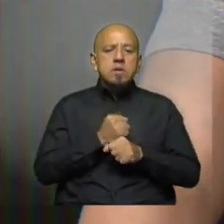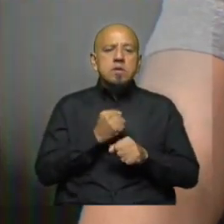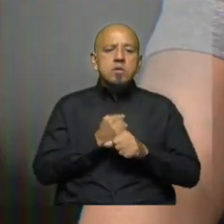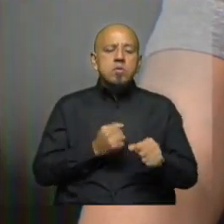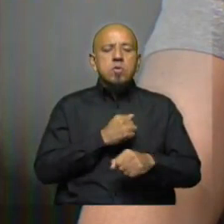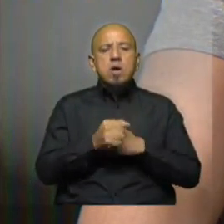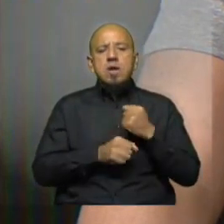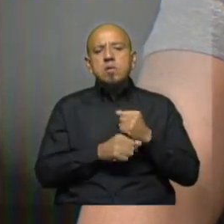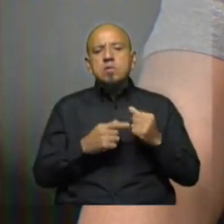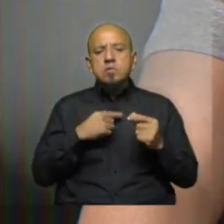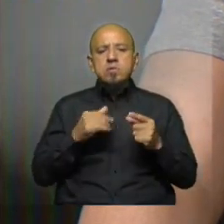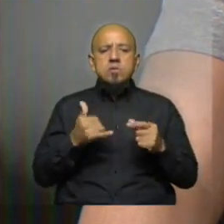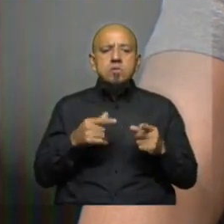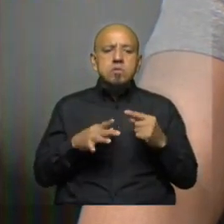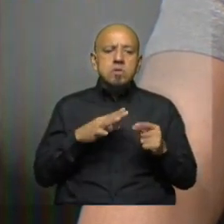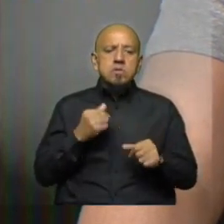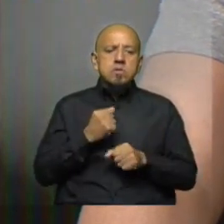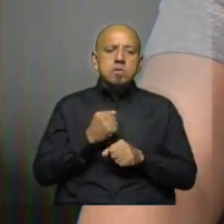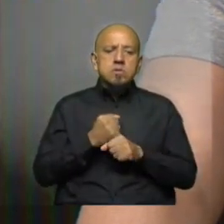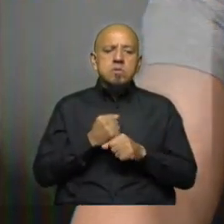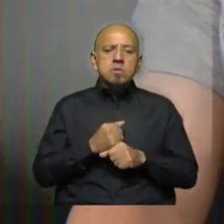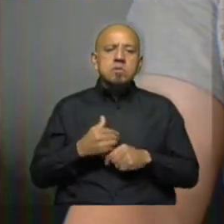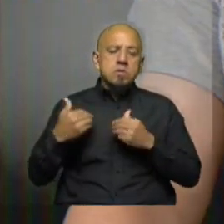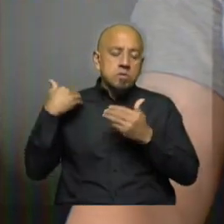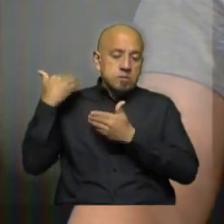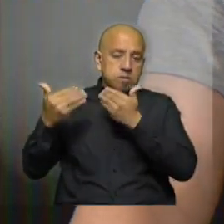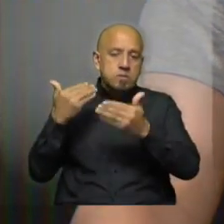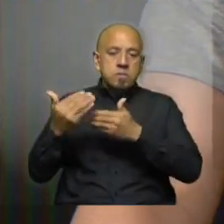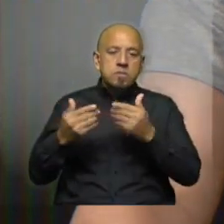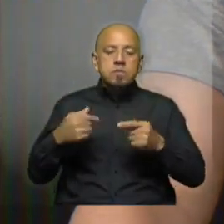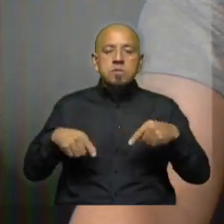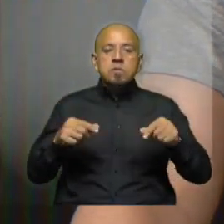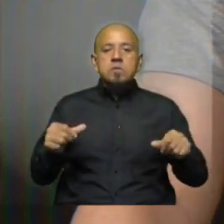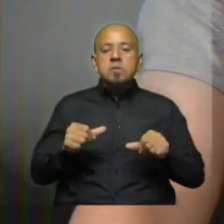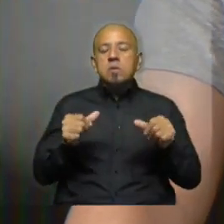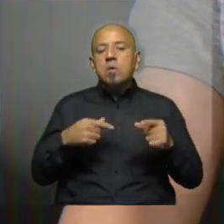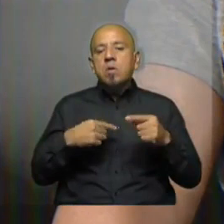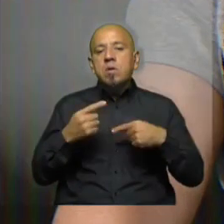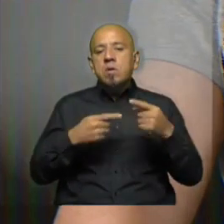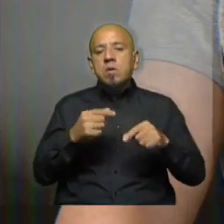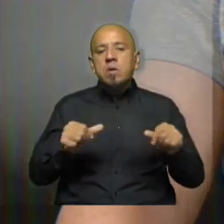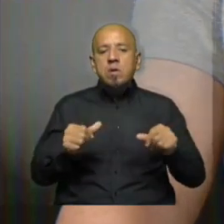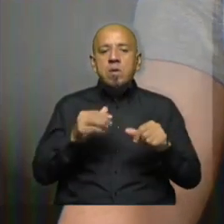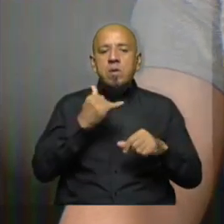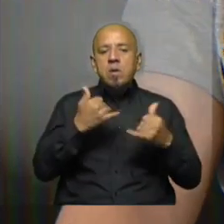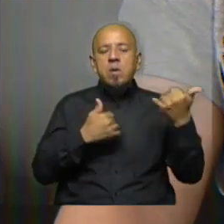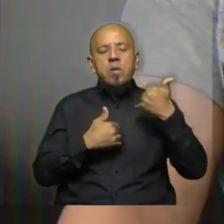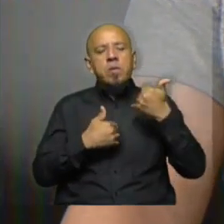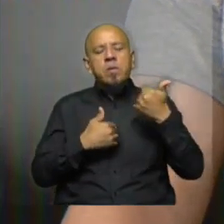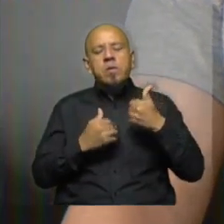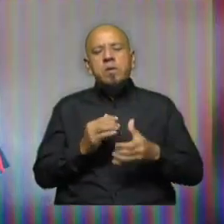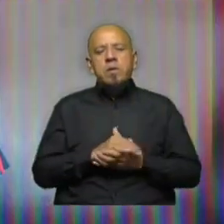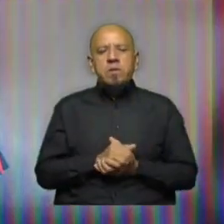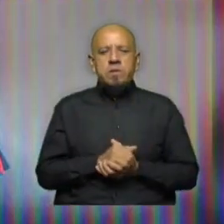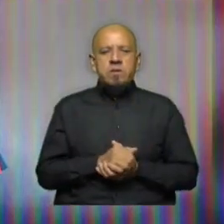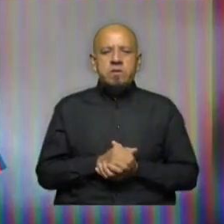aire, pero tienen como un trabajo, un camino realizado y que siguen haciendo a veces transmisiones deportivas. Contanos un poco más acerca de... Bueno,